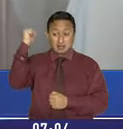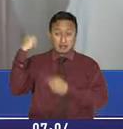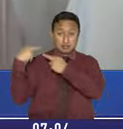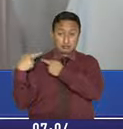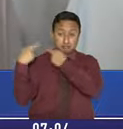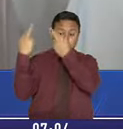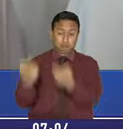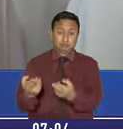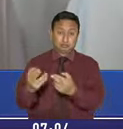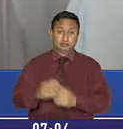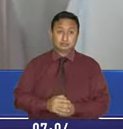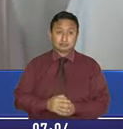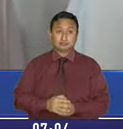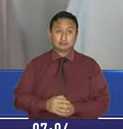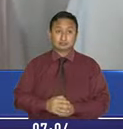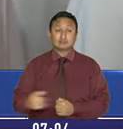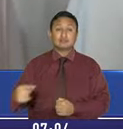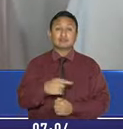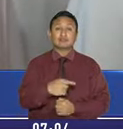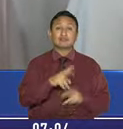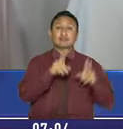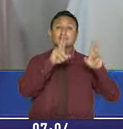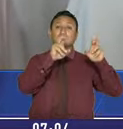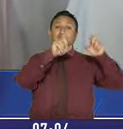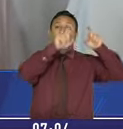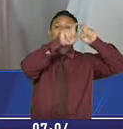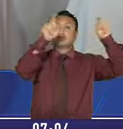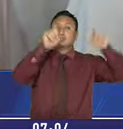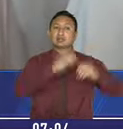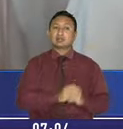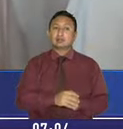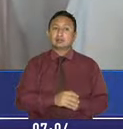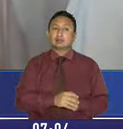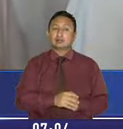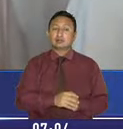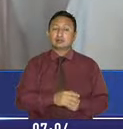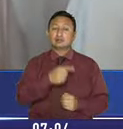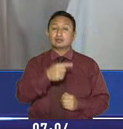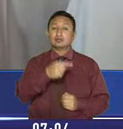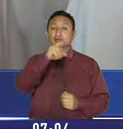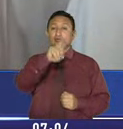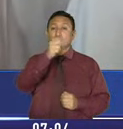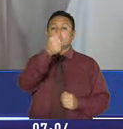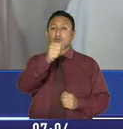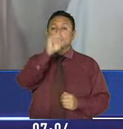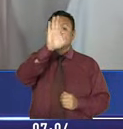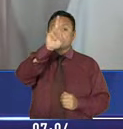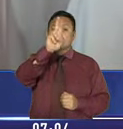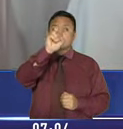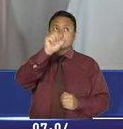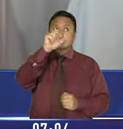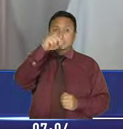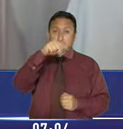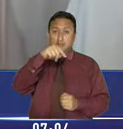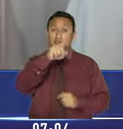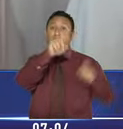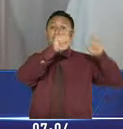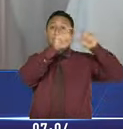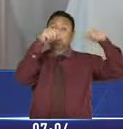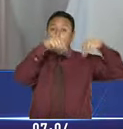relacionada con una empresa denominada Bustren. Dicha empresa Hay que acotar y es necesario